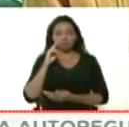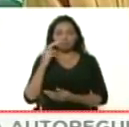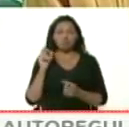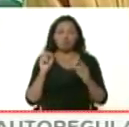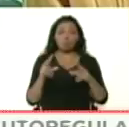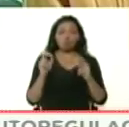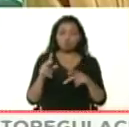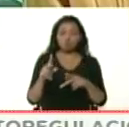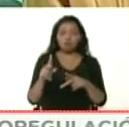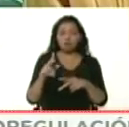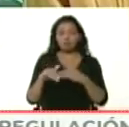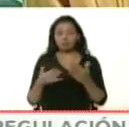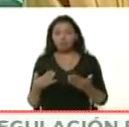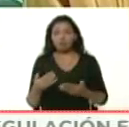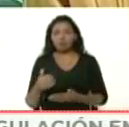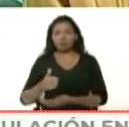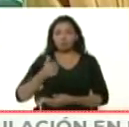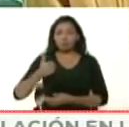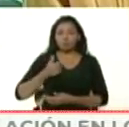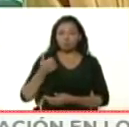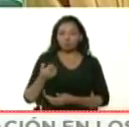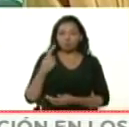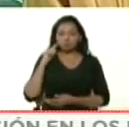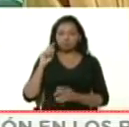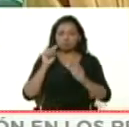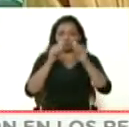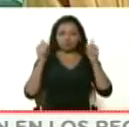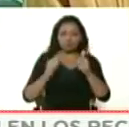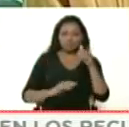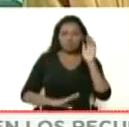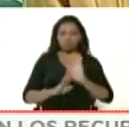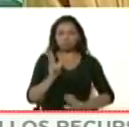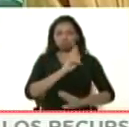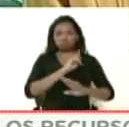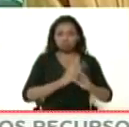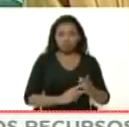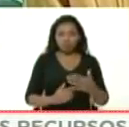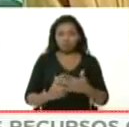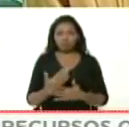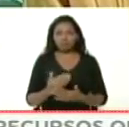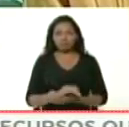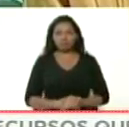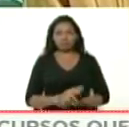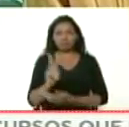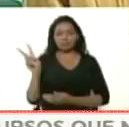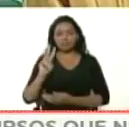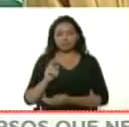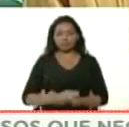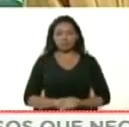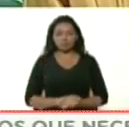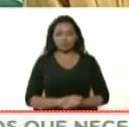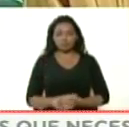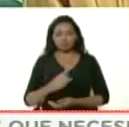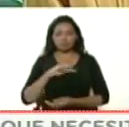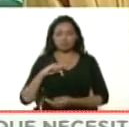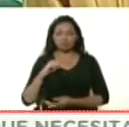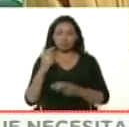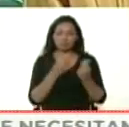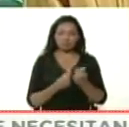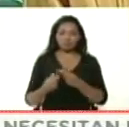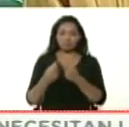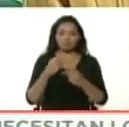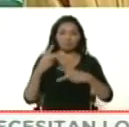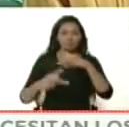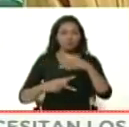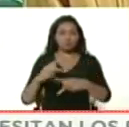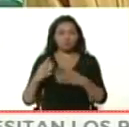oportunidad para construir un sistema mucho más potente que el que jamás tuvo Venezuela en el aspecto económico productivo y en